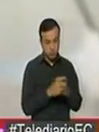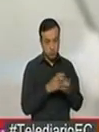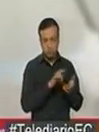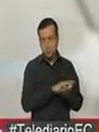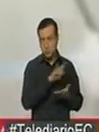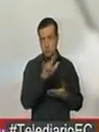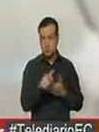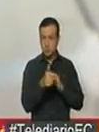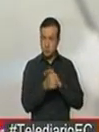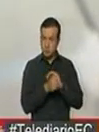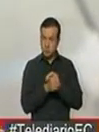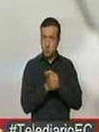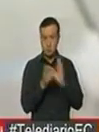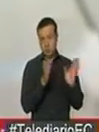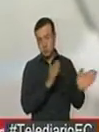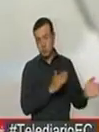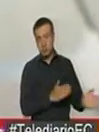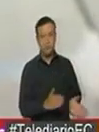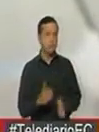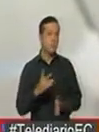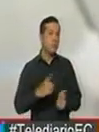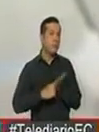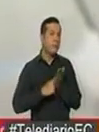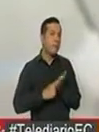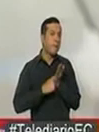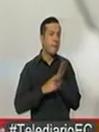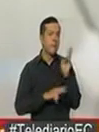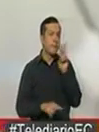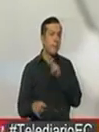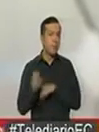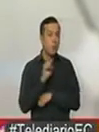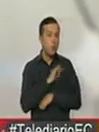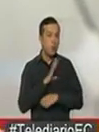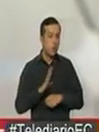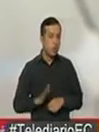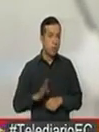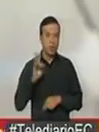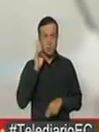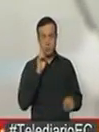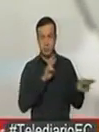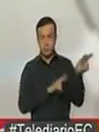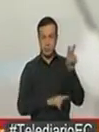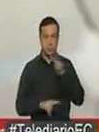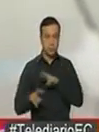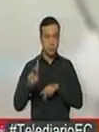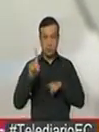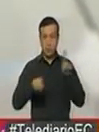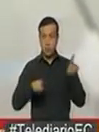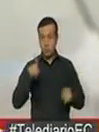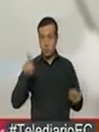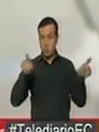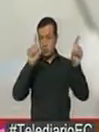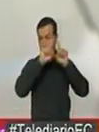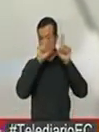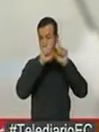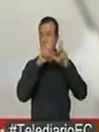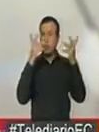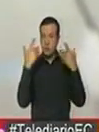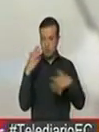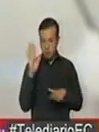Galápagos para ir discutiendo y tomando medidas preventivas. Ajá. Algunos de los operadores ya están llevando adelante